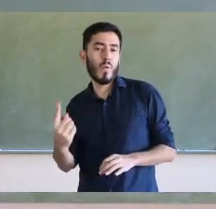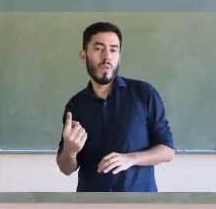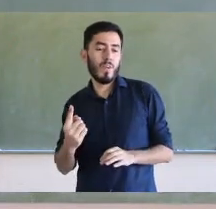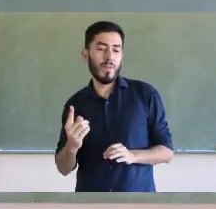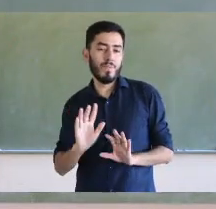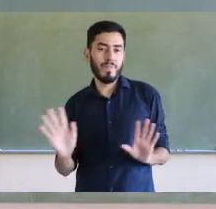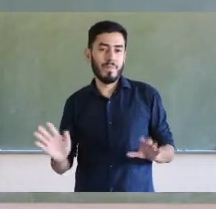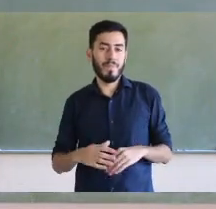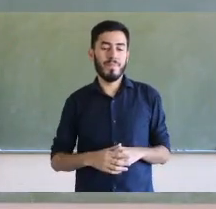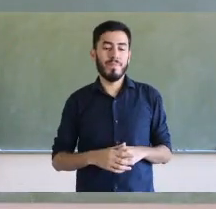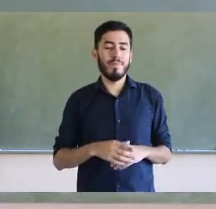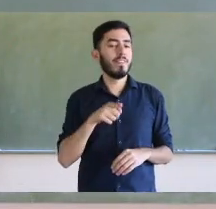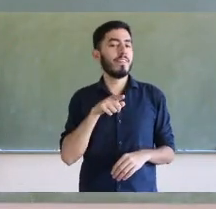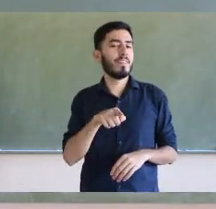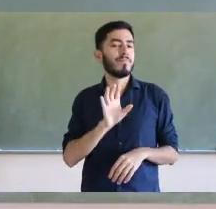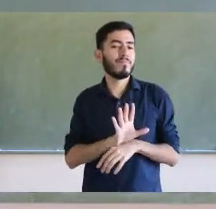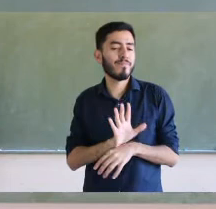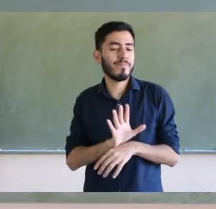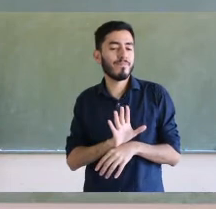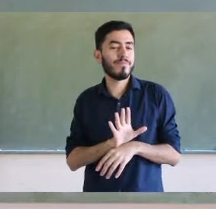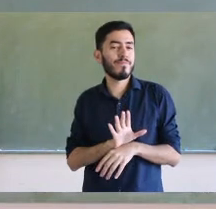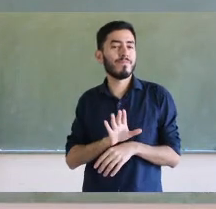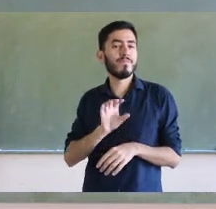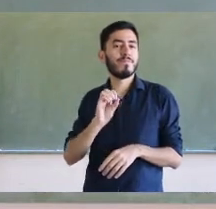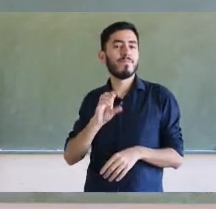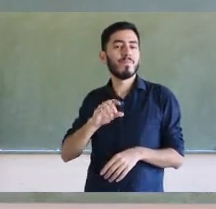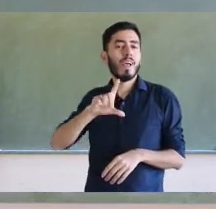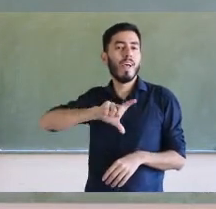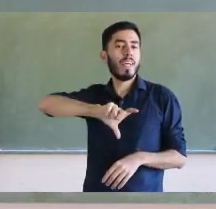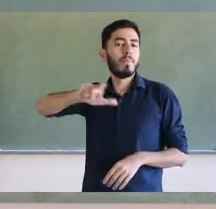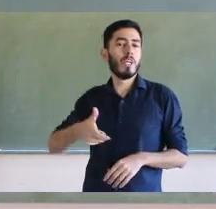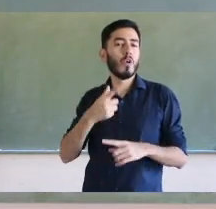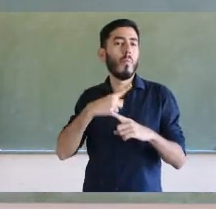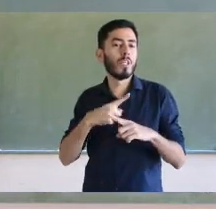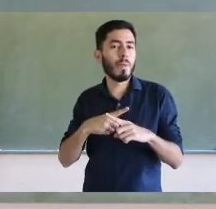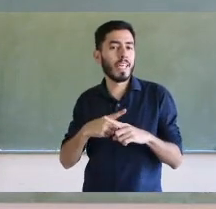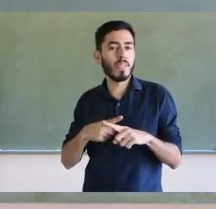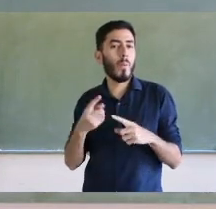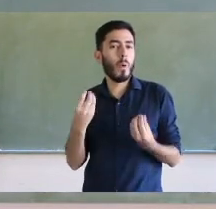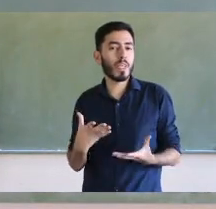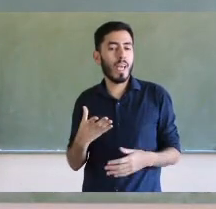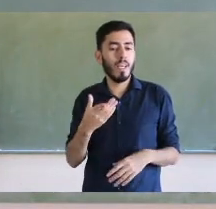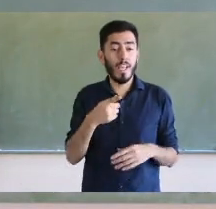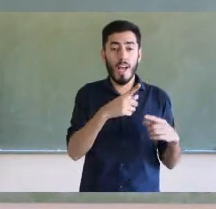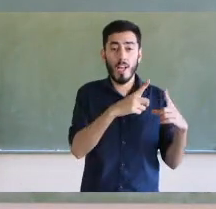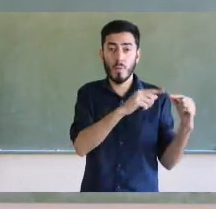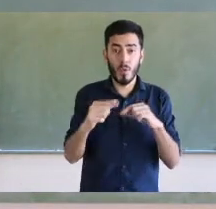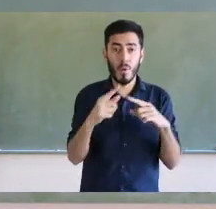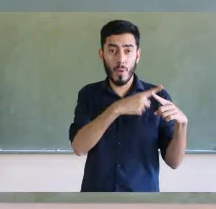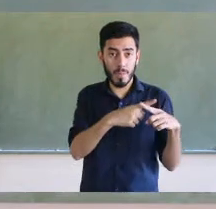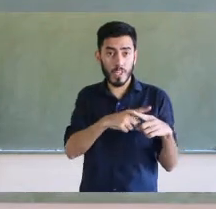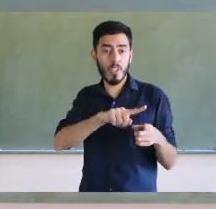A esto llamamos, a esta fracción, inverso multiplicativo. ¿Por qué? Porque al multiplicar los dos valores